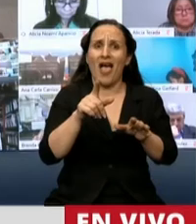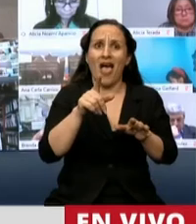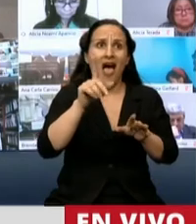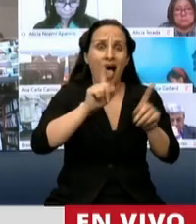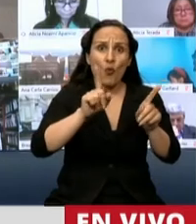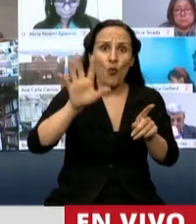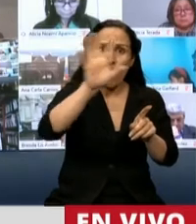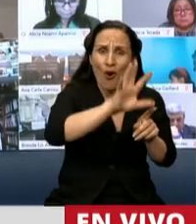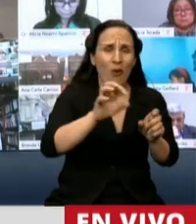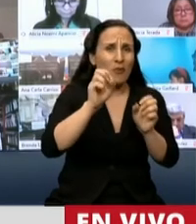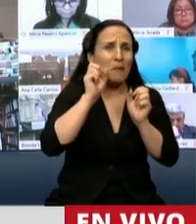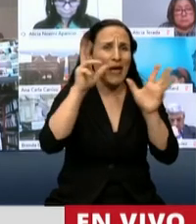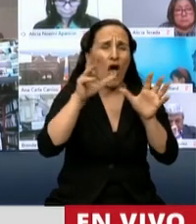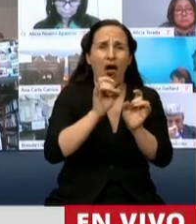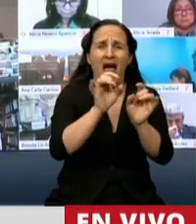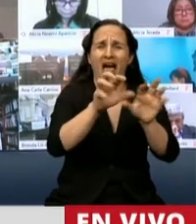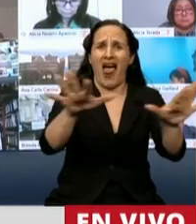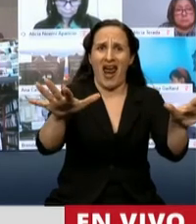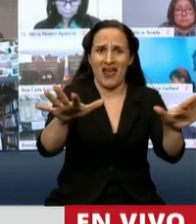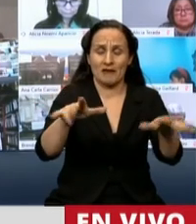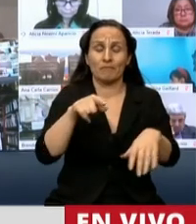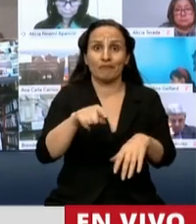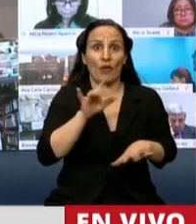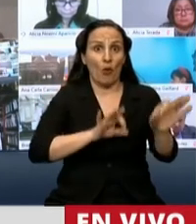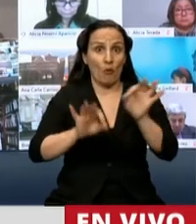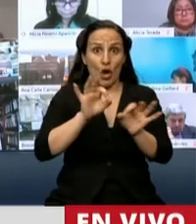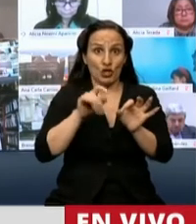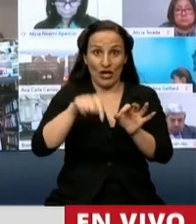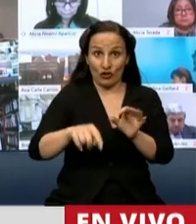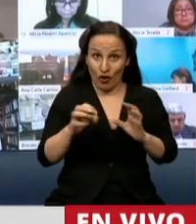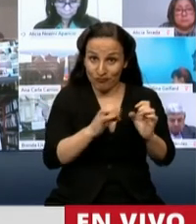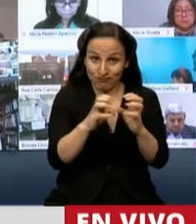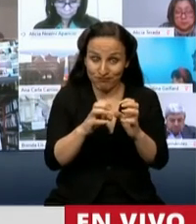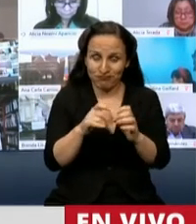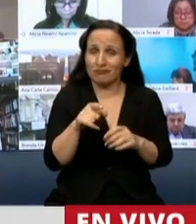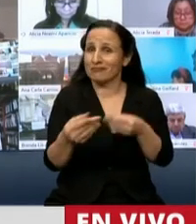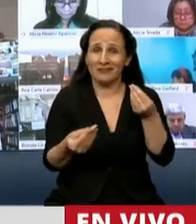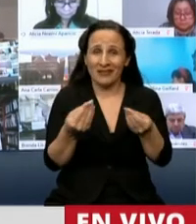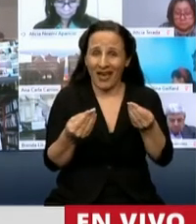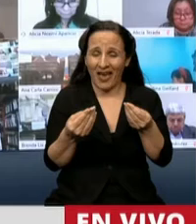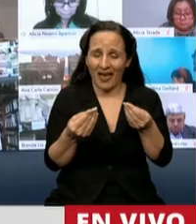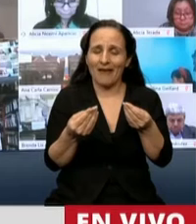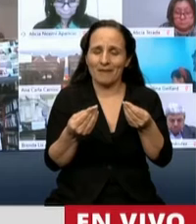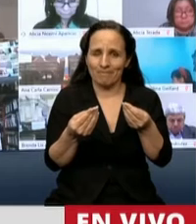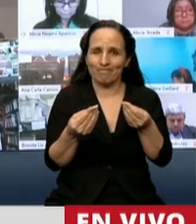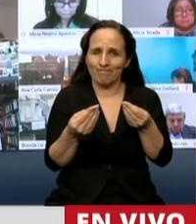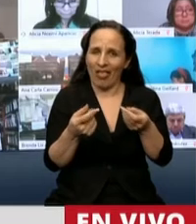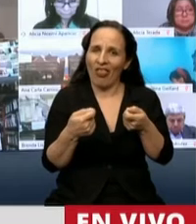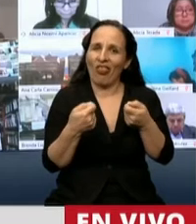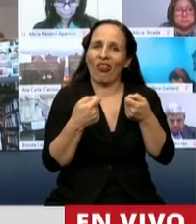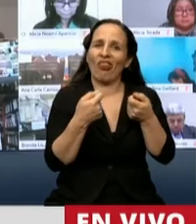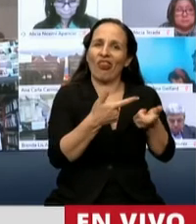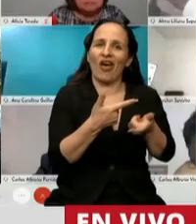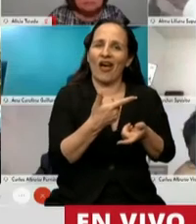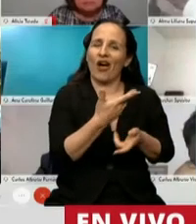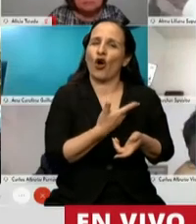peor momento. El tratamiento de este proyecto tiene que ver con darle una herramienta concreta al